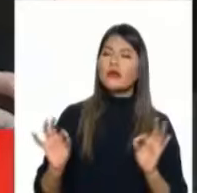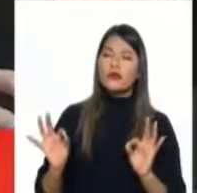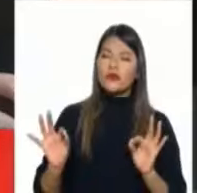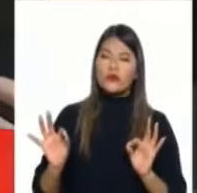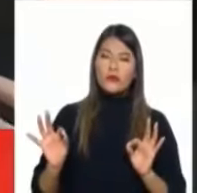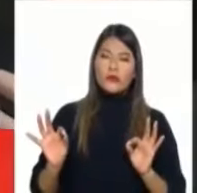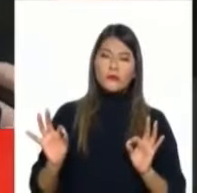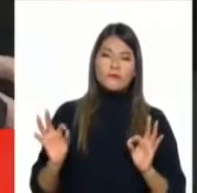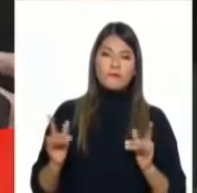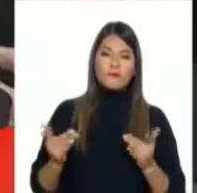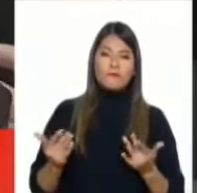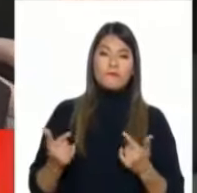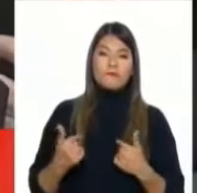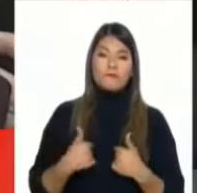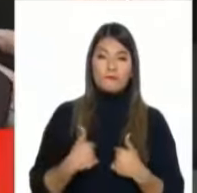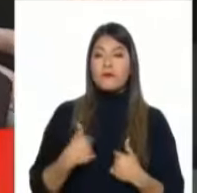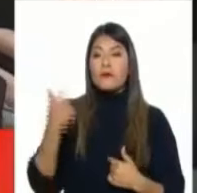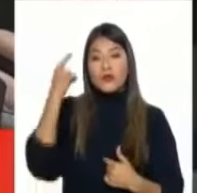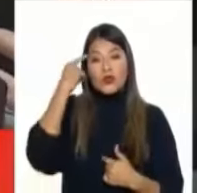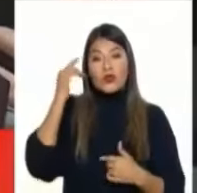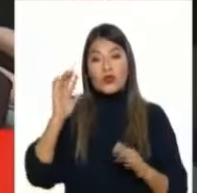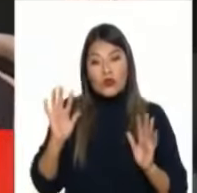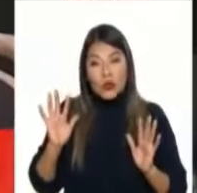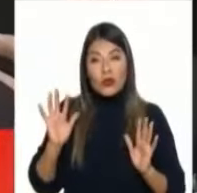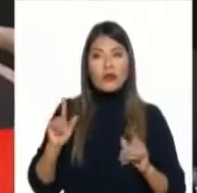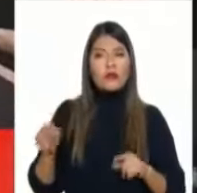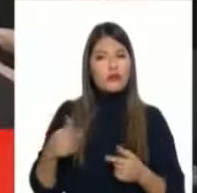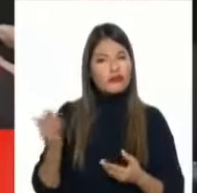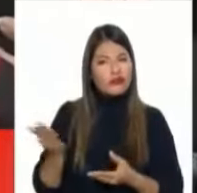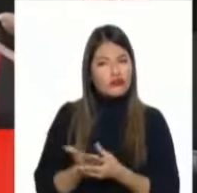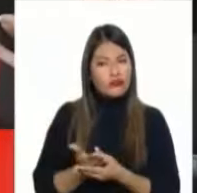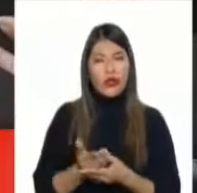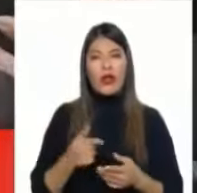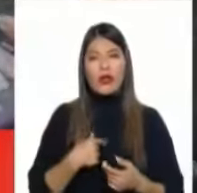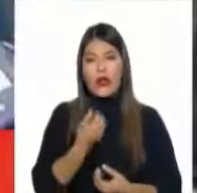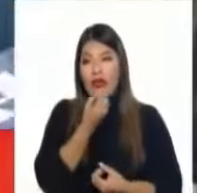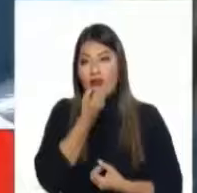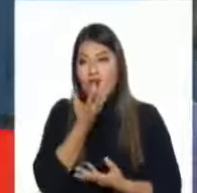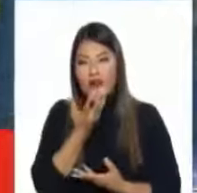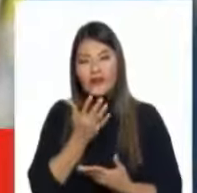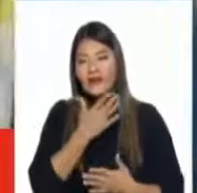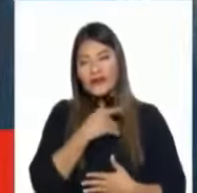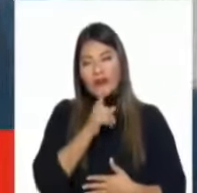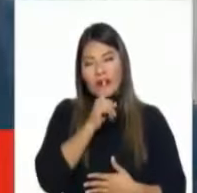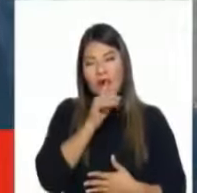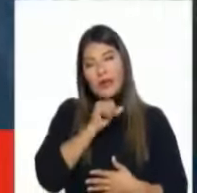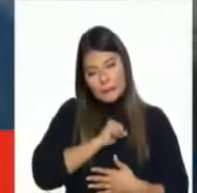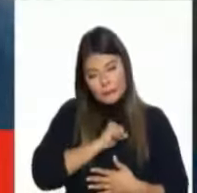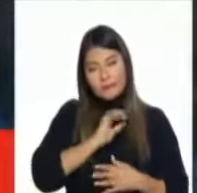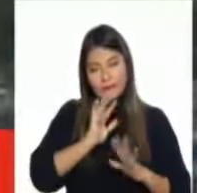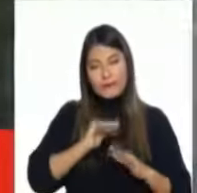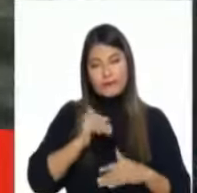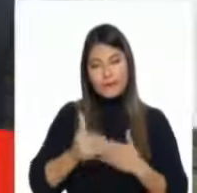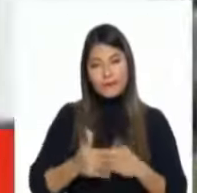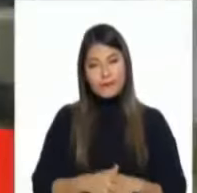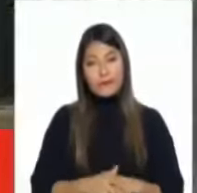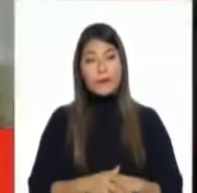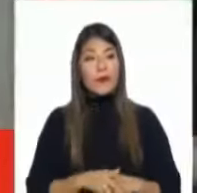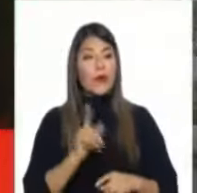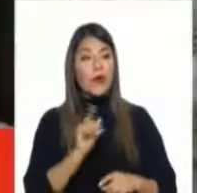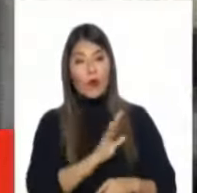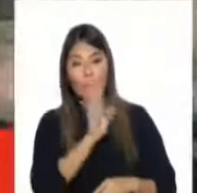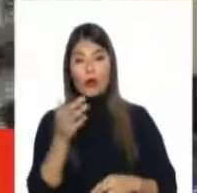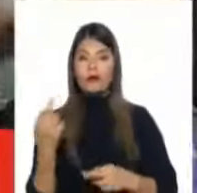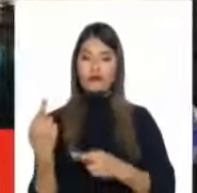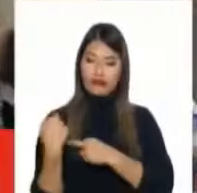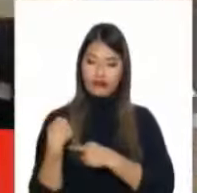No. Es que yo supongo por qué no han sido considerados, pero no los puedo develar. En otro momento denunció que al retornar a su